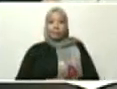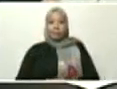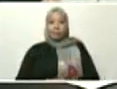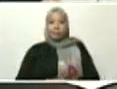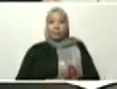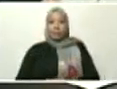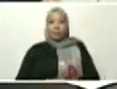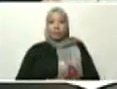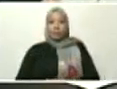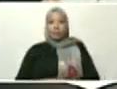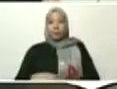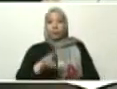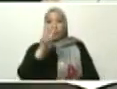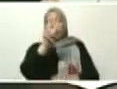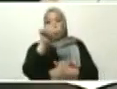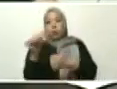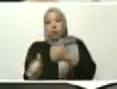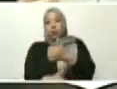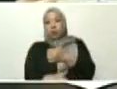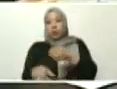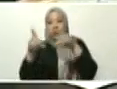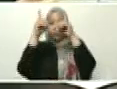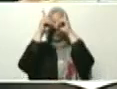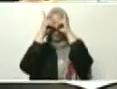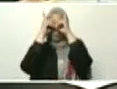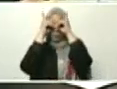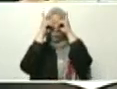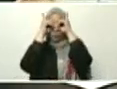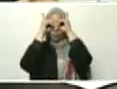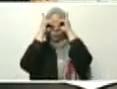La vicepresidenta ejecutiva, Delcy Rodríguez,